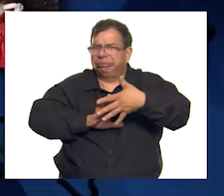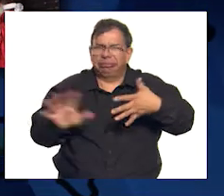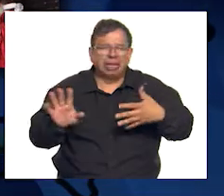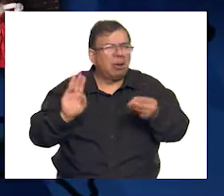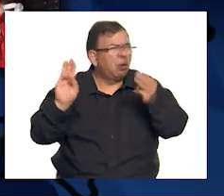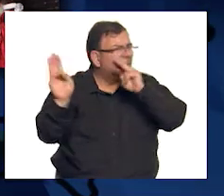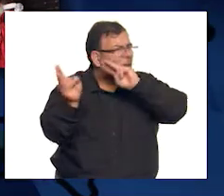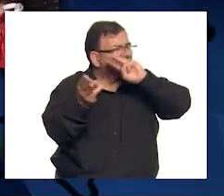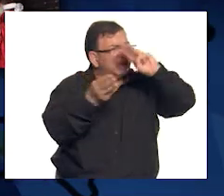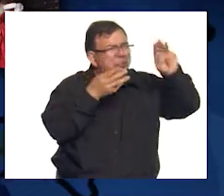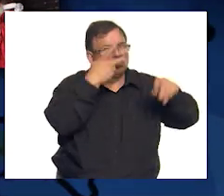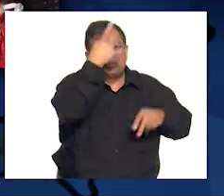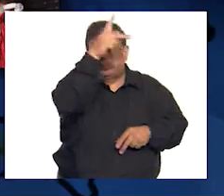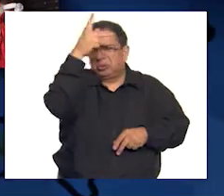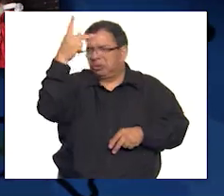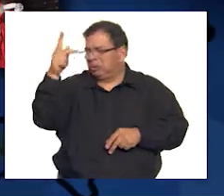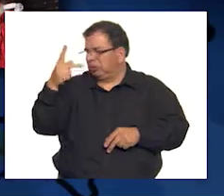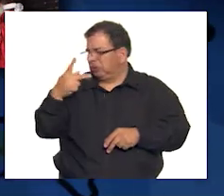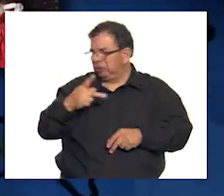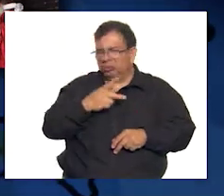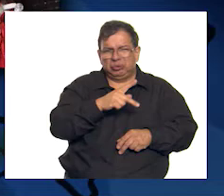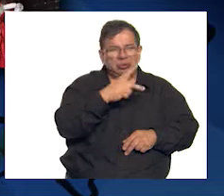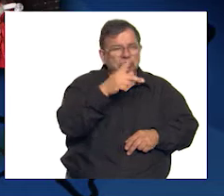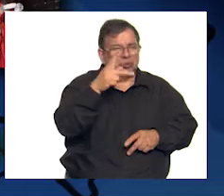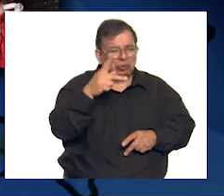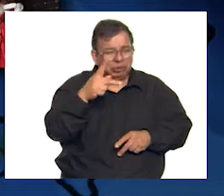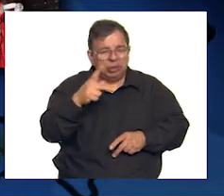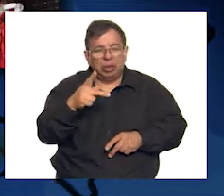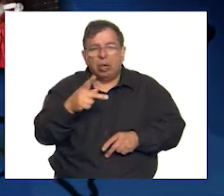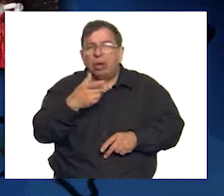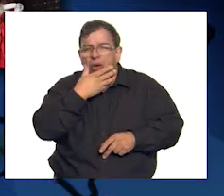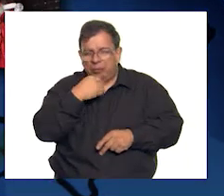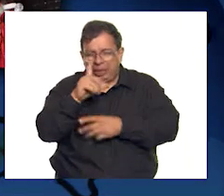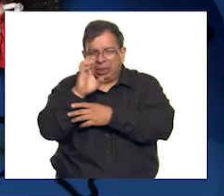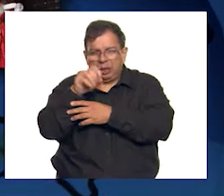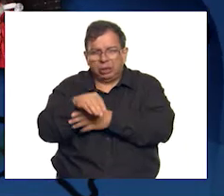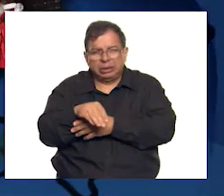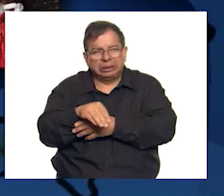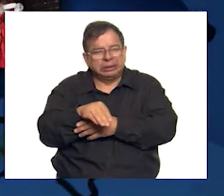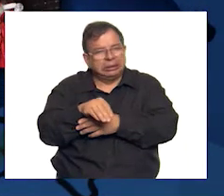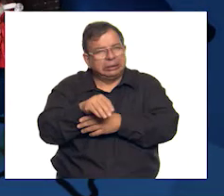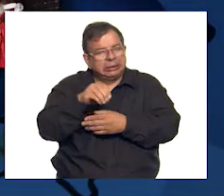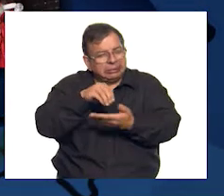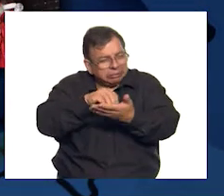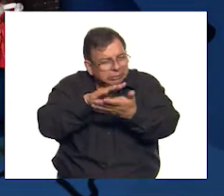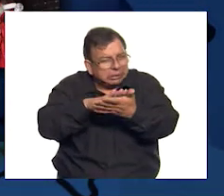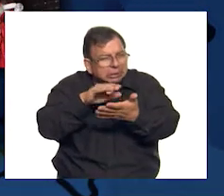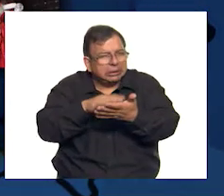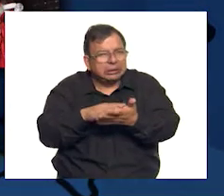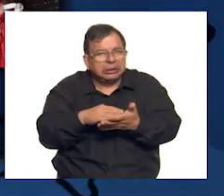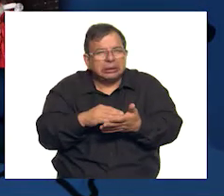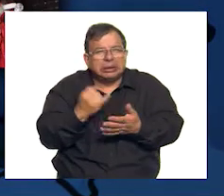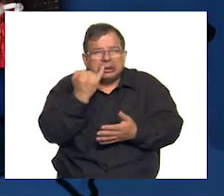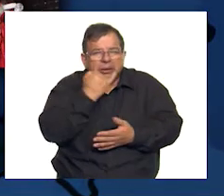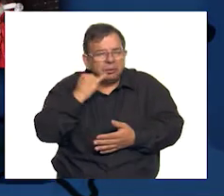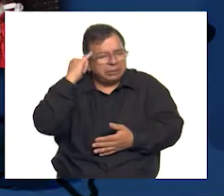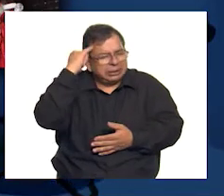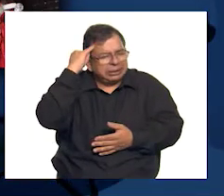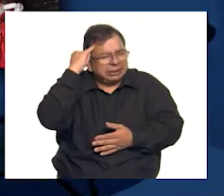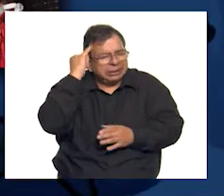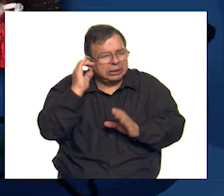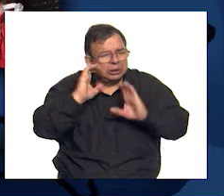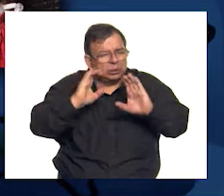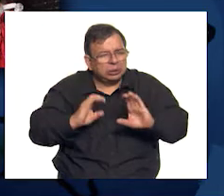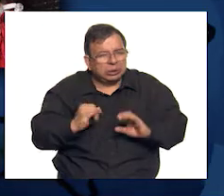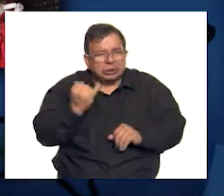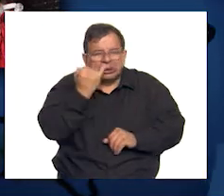mundo se hablan. León Portilla anota un concepto clave para la conservación de las lenguas indígenas. Las lenguas